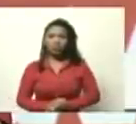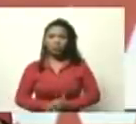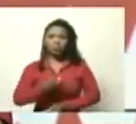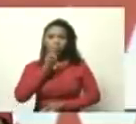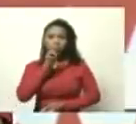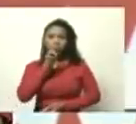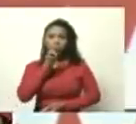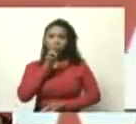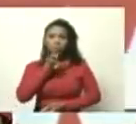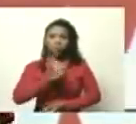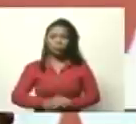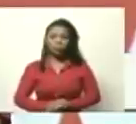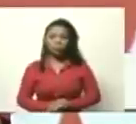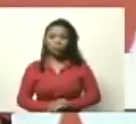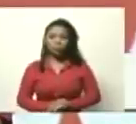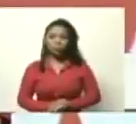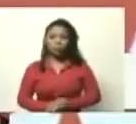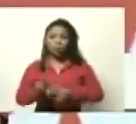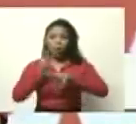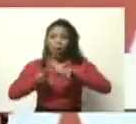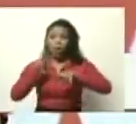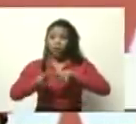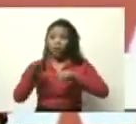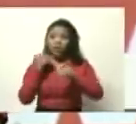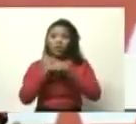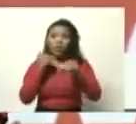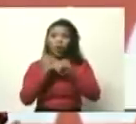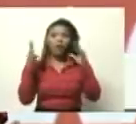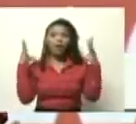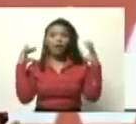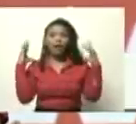terrible. Los niños son ángeles.